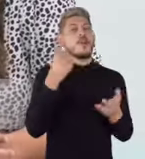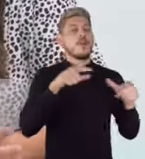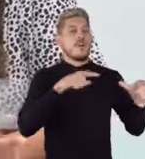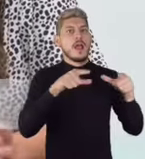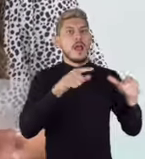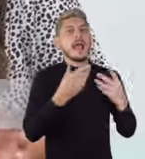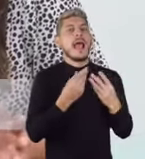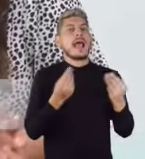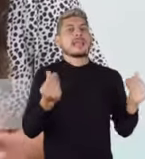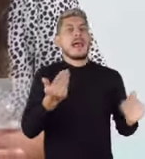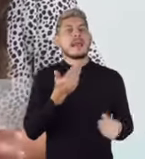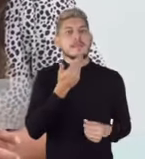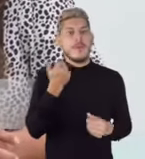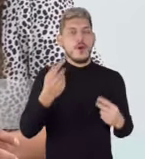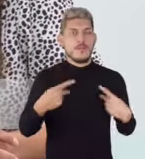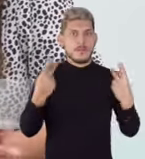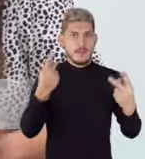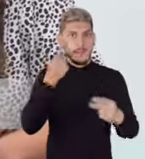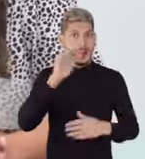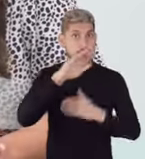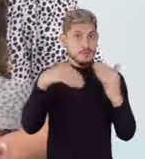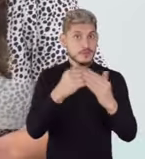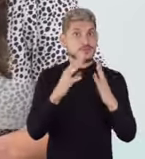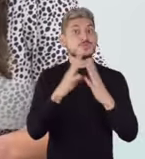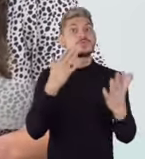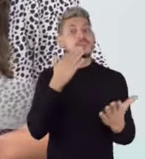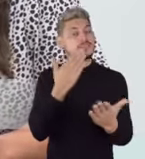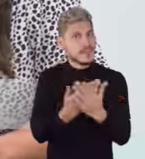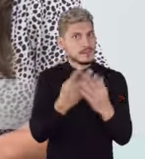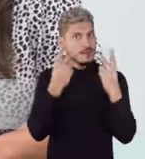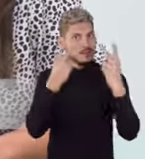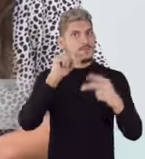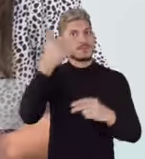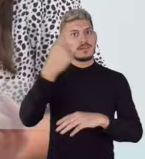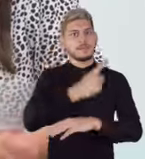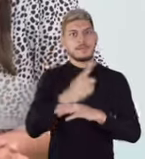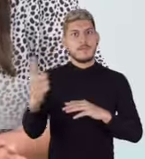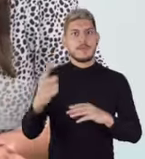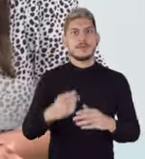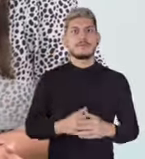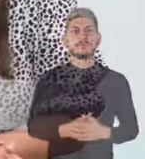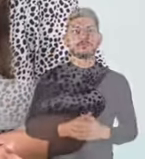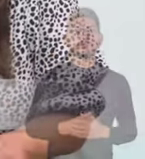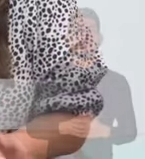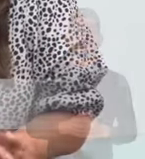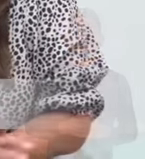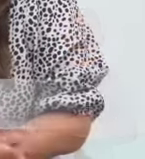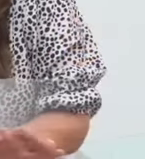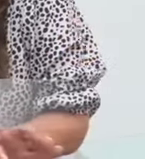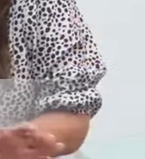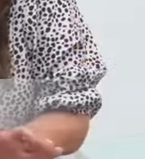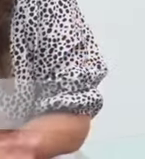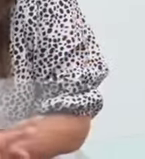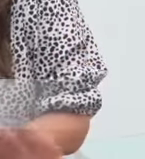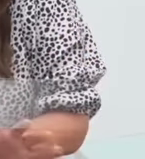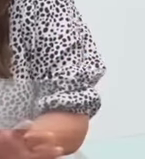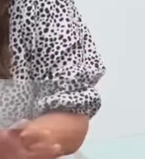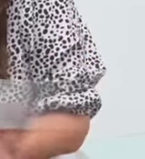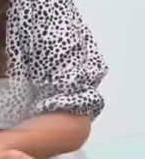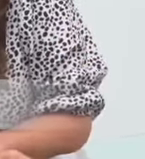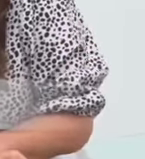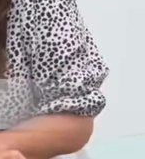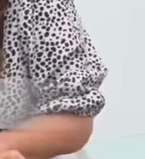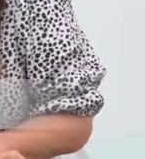un excelente año 2022 y recuerden esto de que quien no vive para servir, simple y sencillamente no